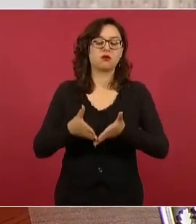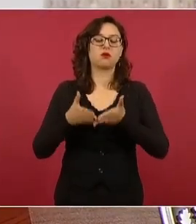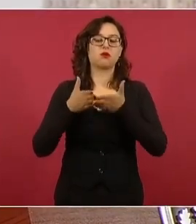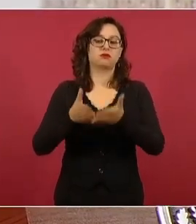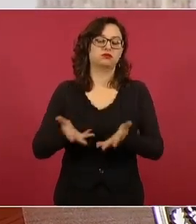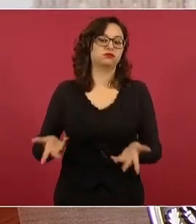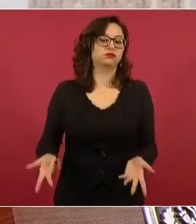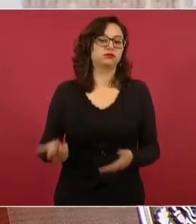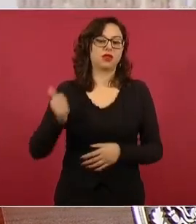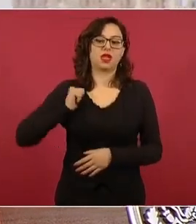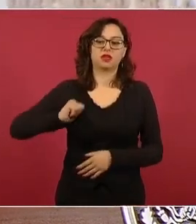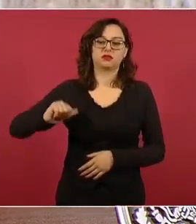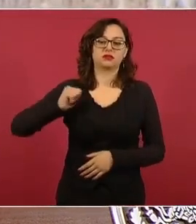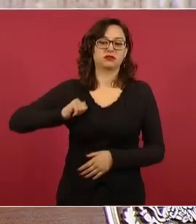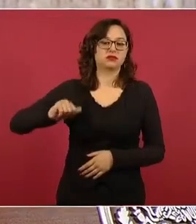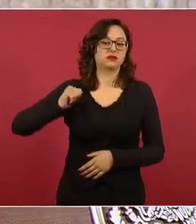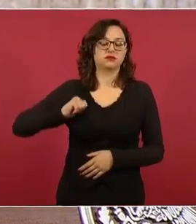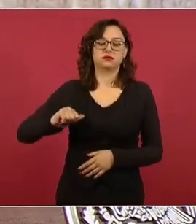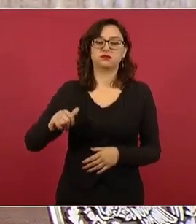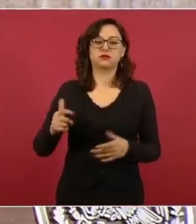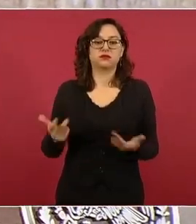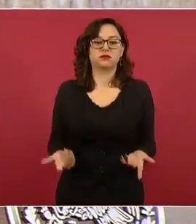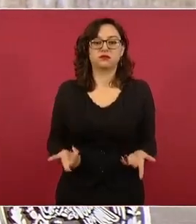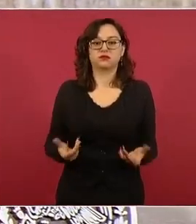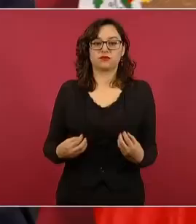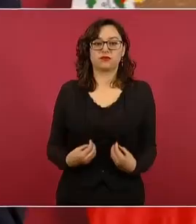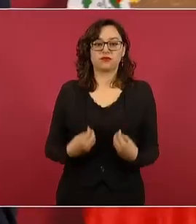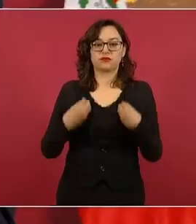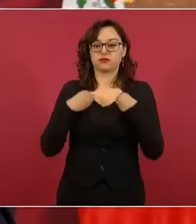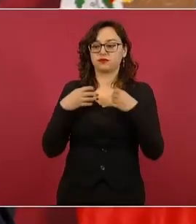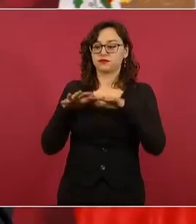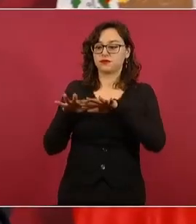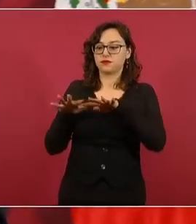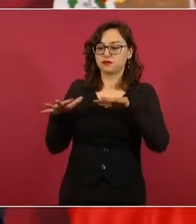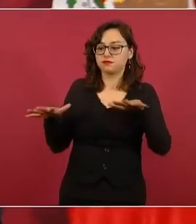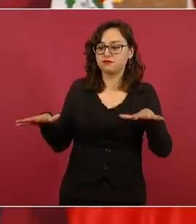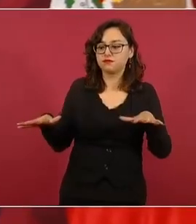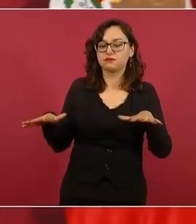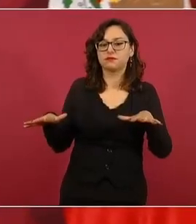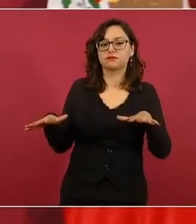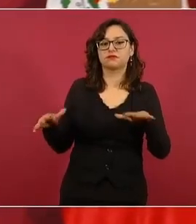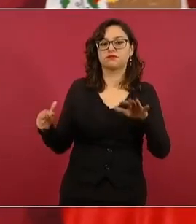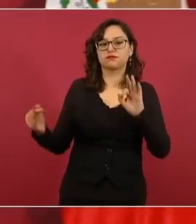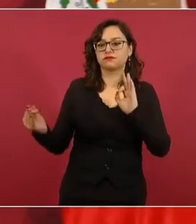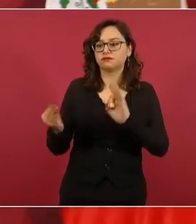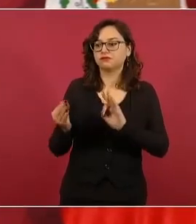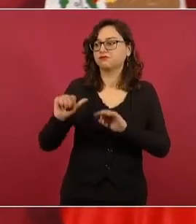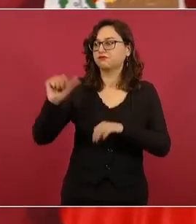vivir cerca del mar era vivir cerca del mundo.